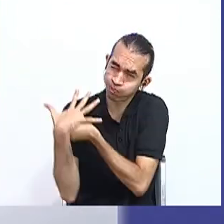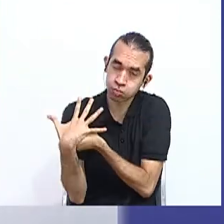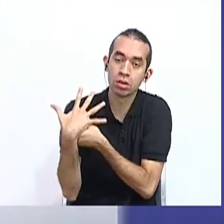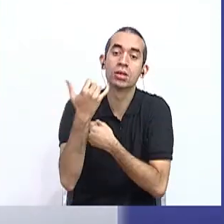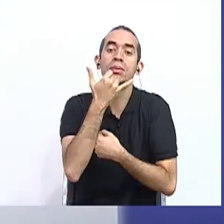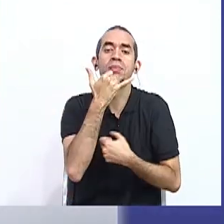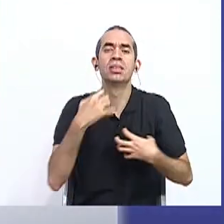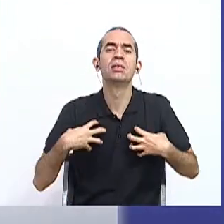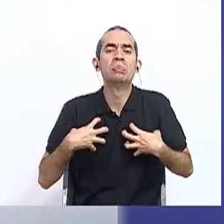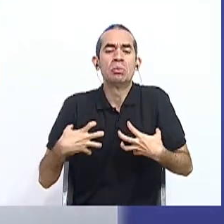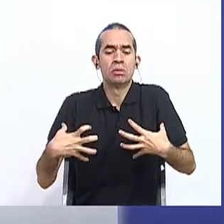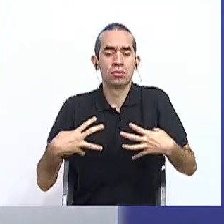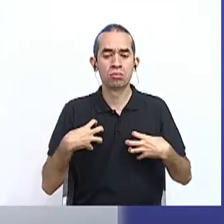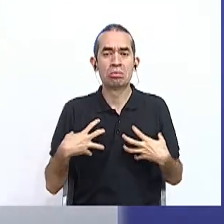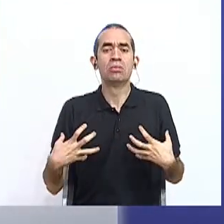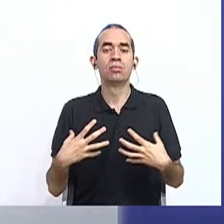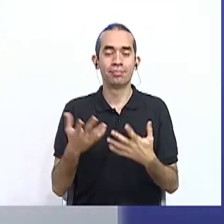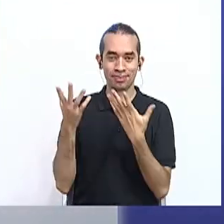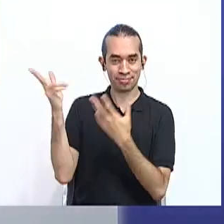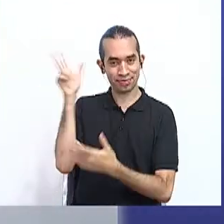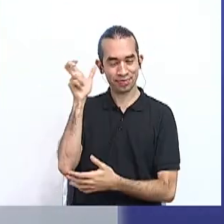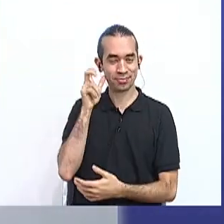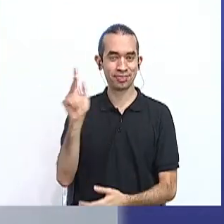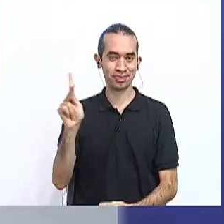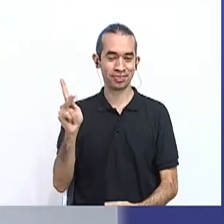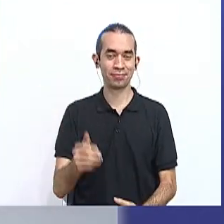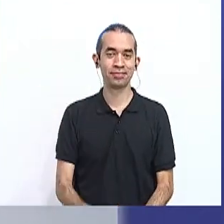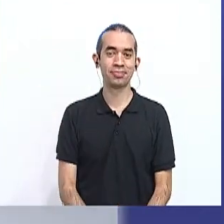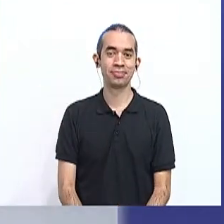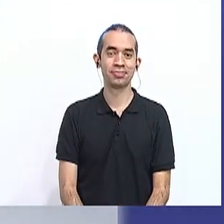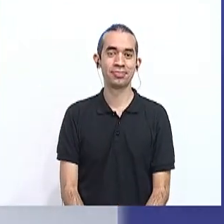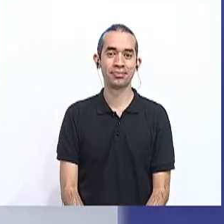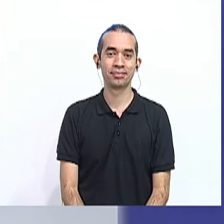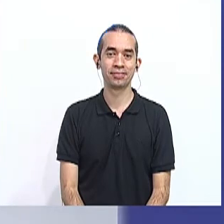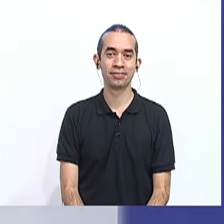pasa con los pulmones? Escuchemos a Kevin.